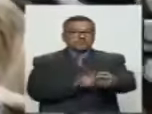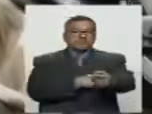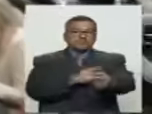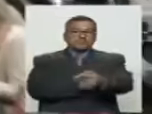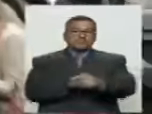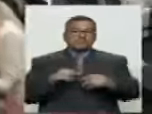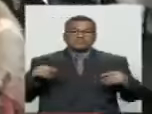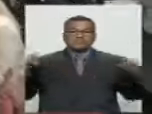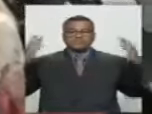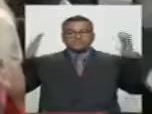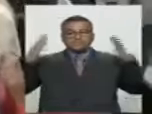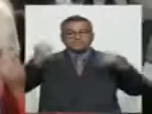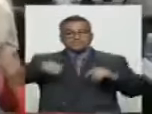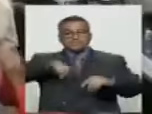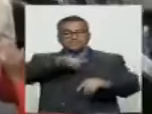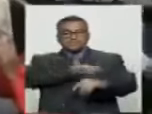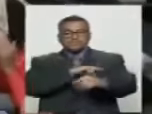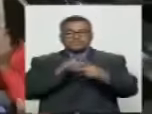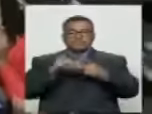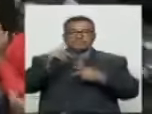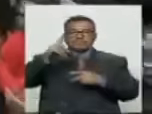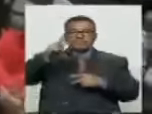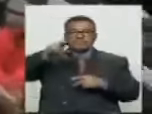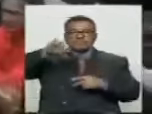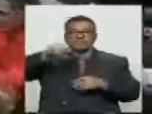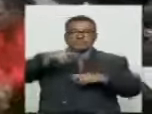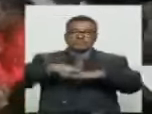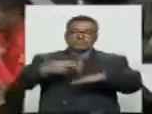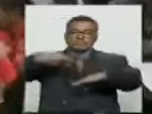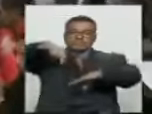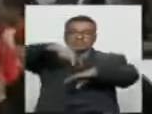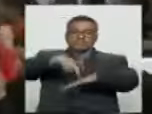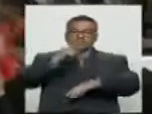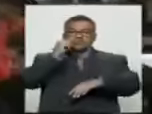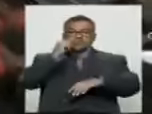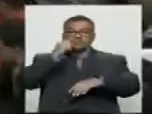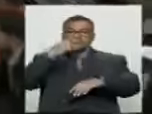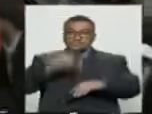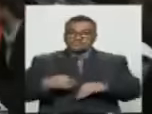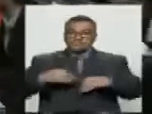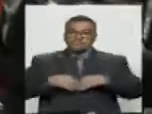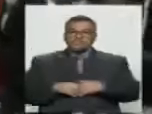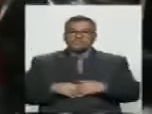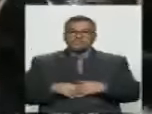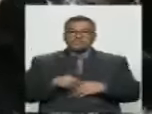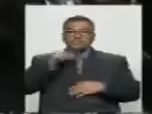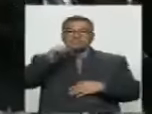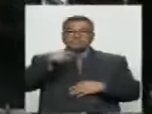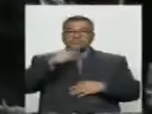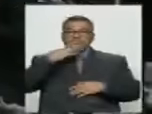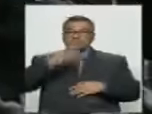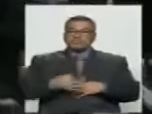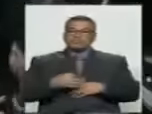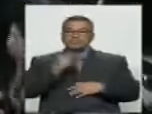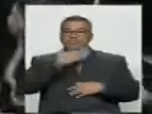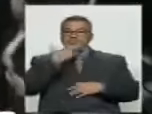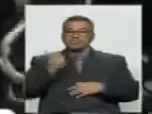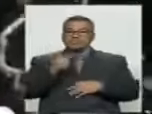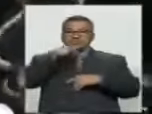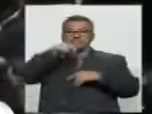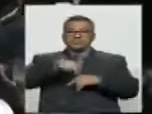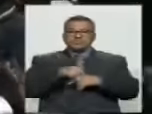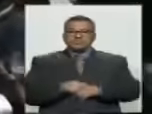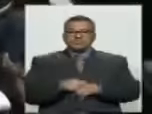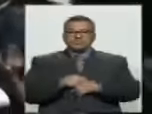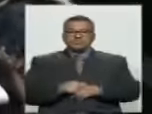un fuerte aplauso a nuestro Darío Vivas de pie, un hombre extraordinario de lucha y que su legado, su memoria, su lealtad